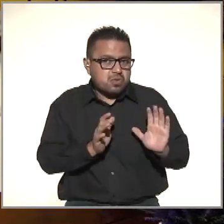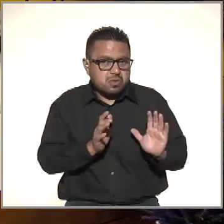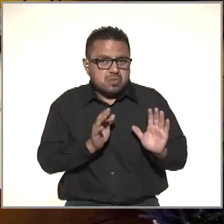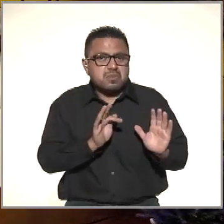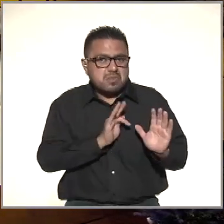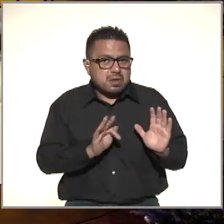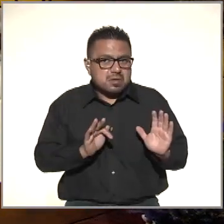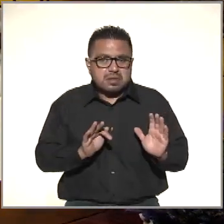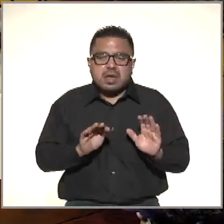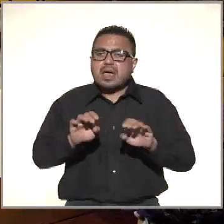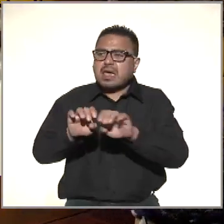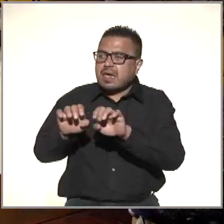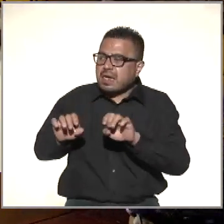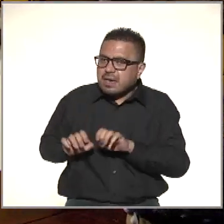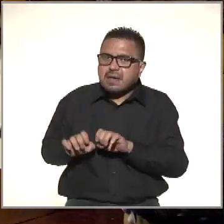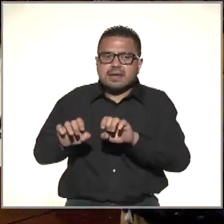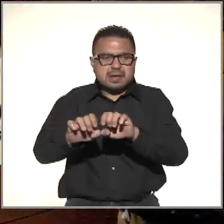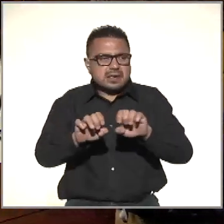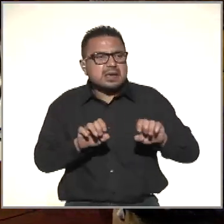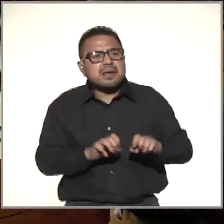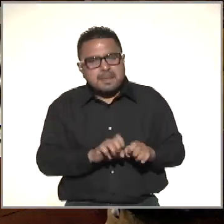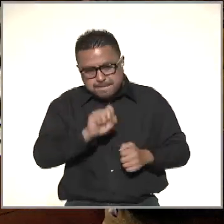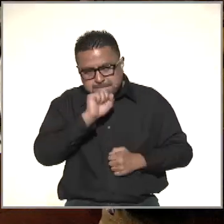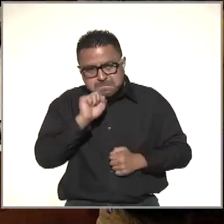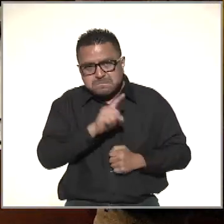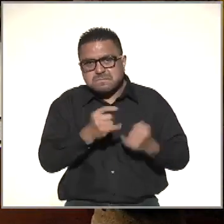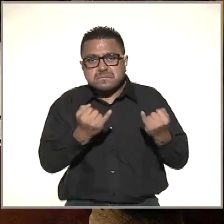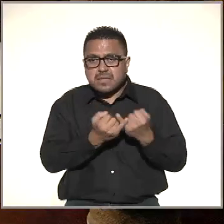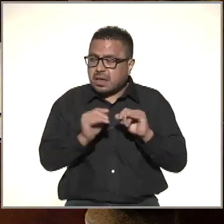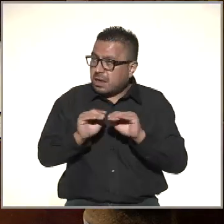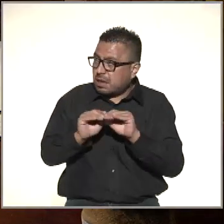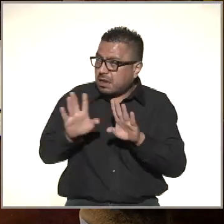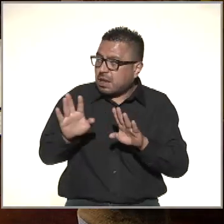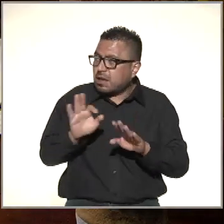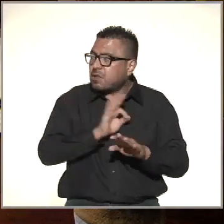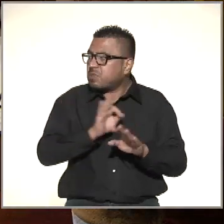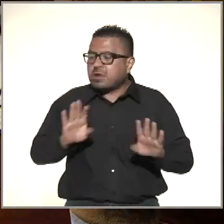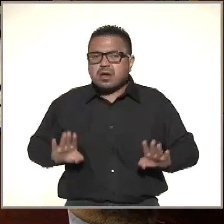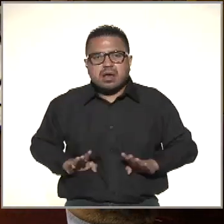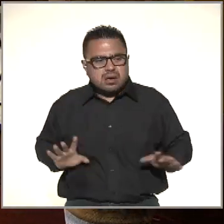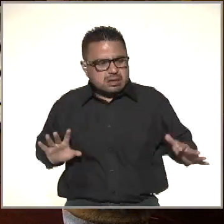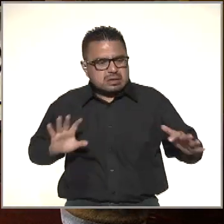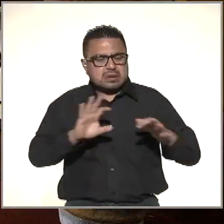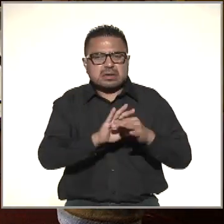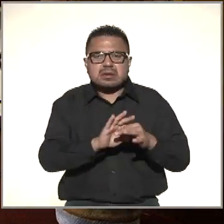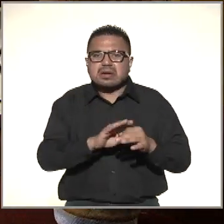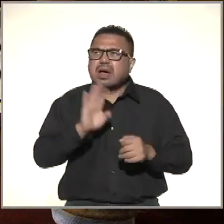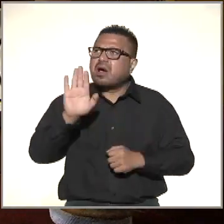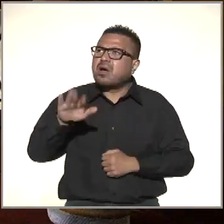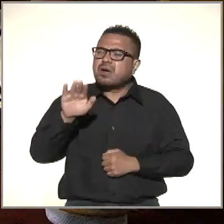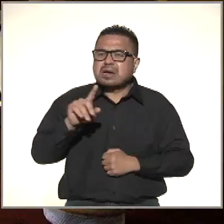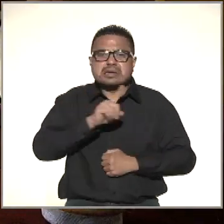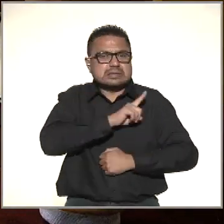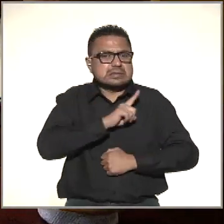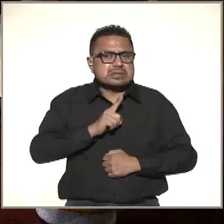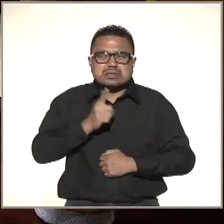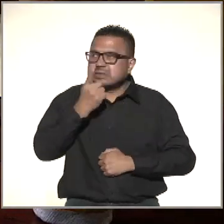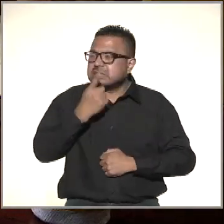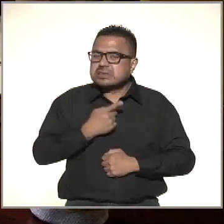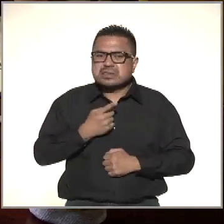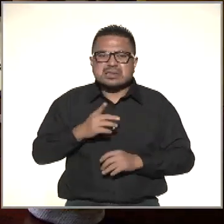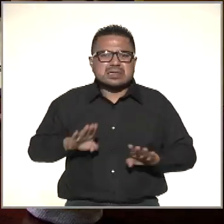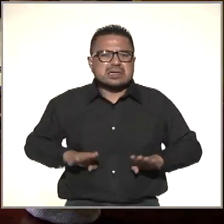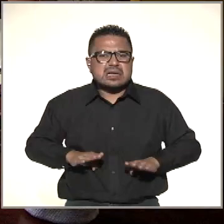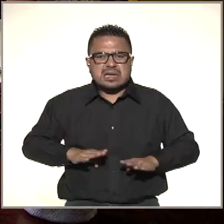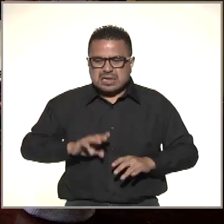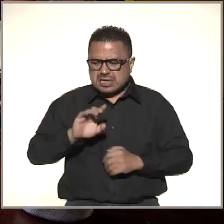por ejemplo. Equipos. Sí, claro, no, bueno, claro, y además te da pertenencia. Y la del hincha, oye, nos tienes que hablar de la identidad del